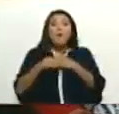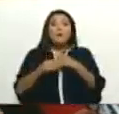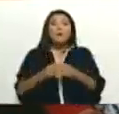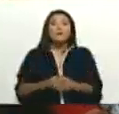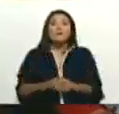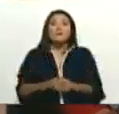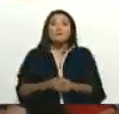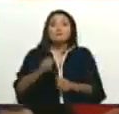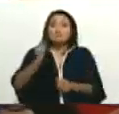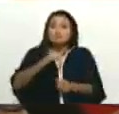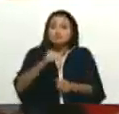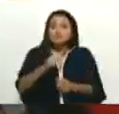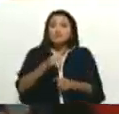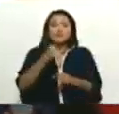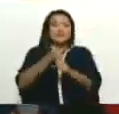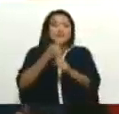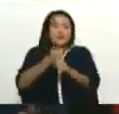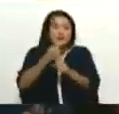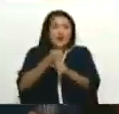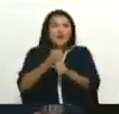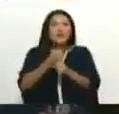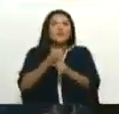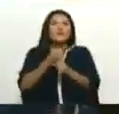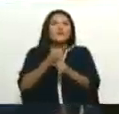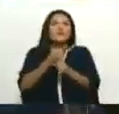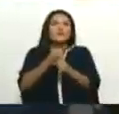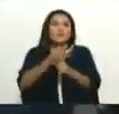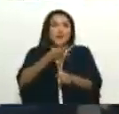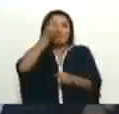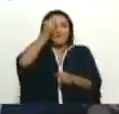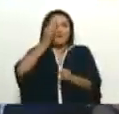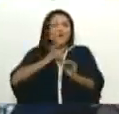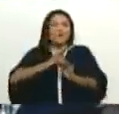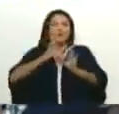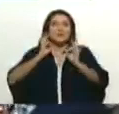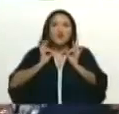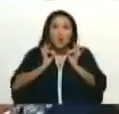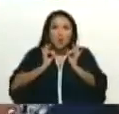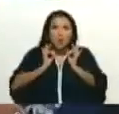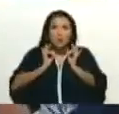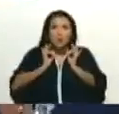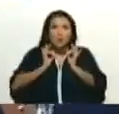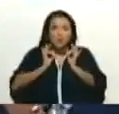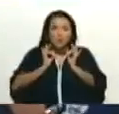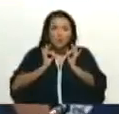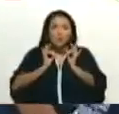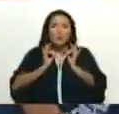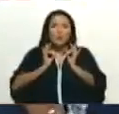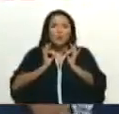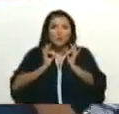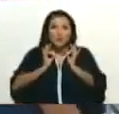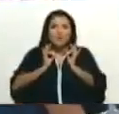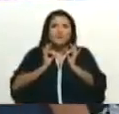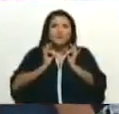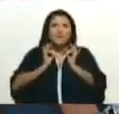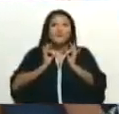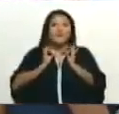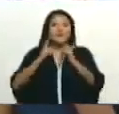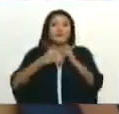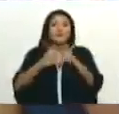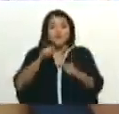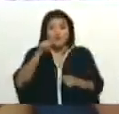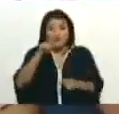Isturiz en el discurso y en la acción. Y eso es algo de lo cual hoy por hoy,